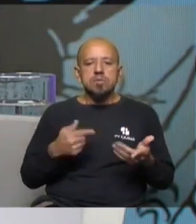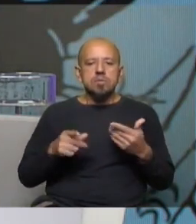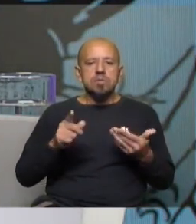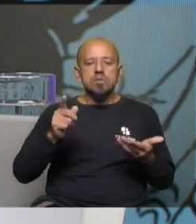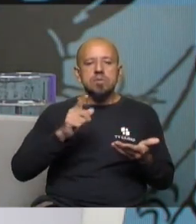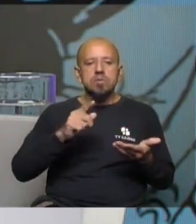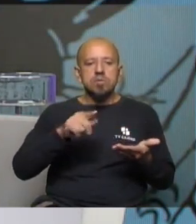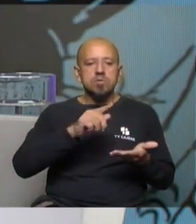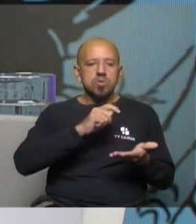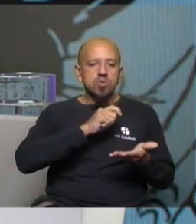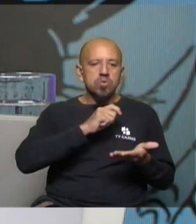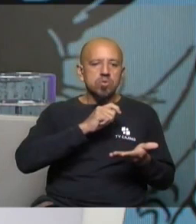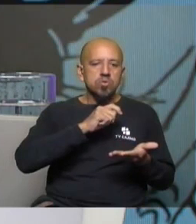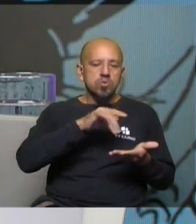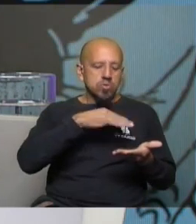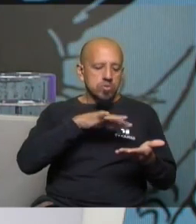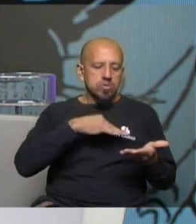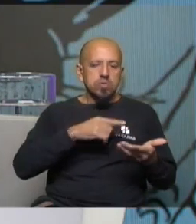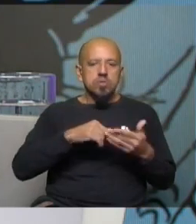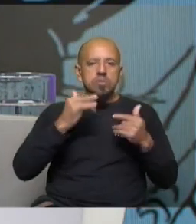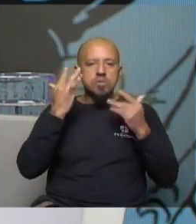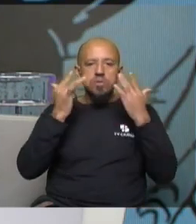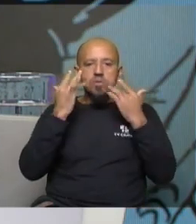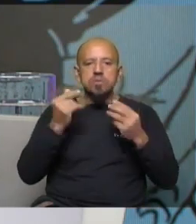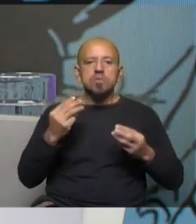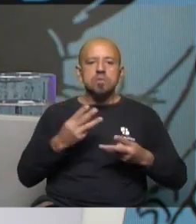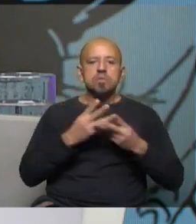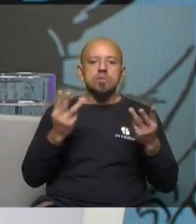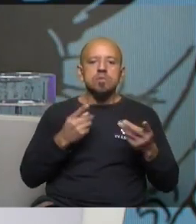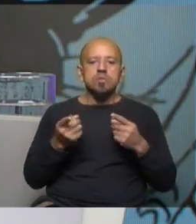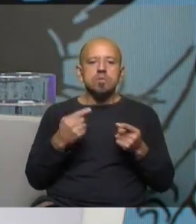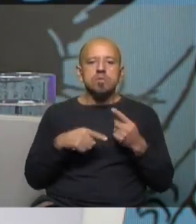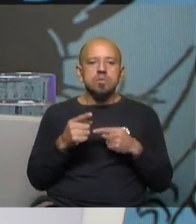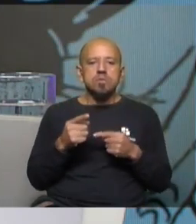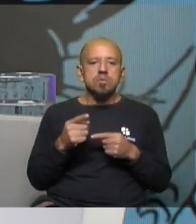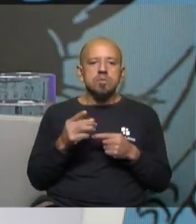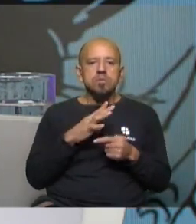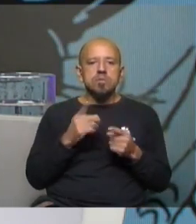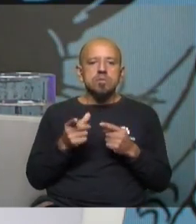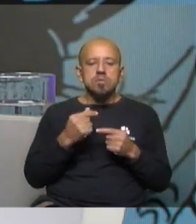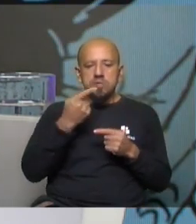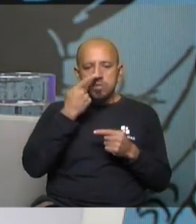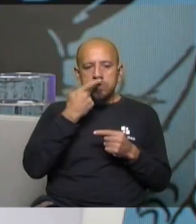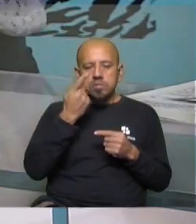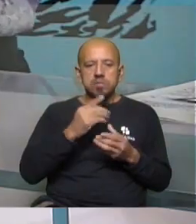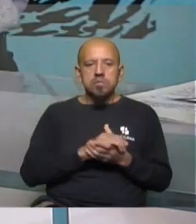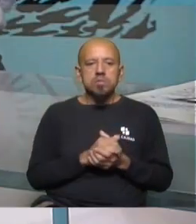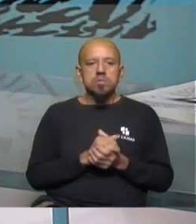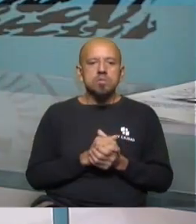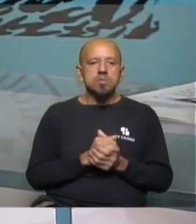a los que se interesan por por el arte en general a leer historietas historietas nacionales que están apareciendo cosas interesantes